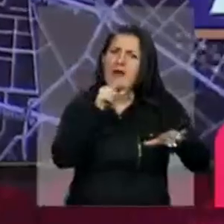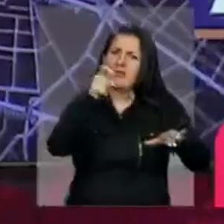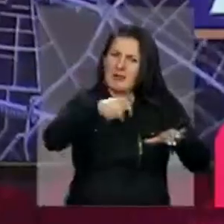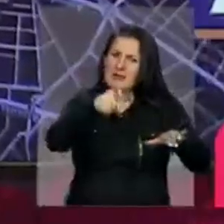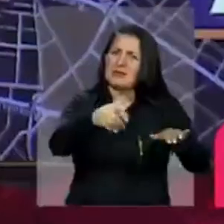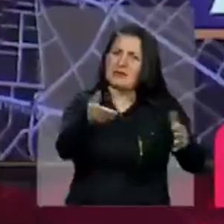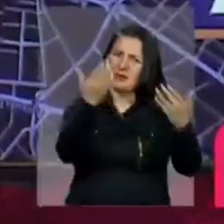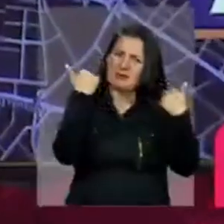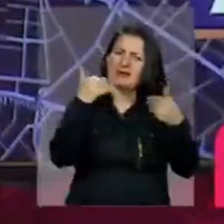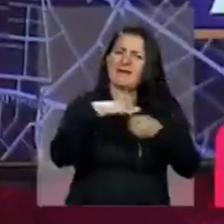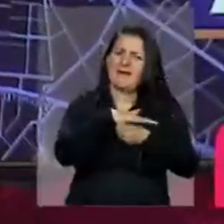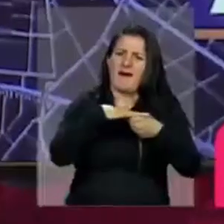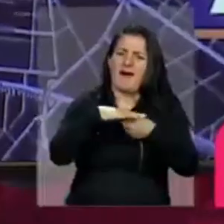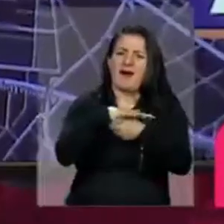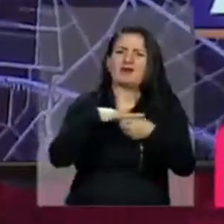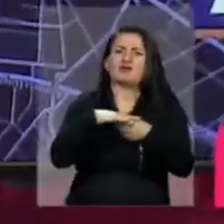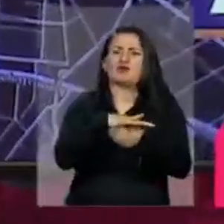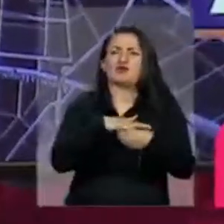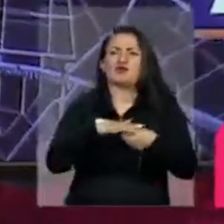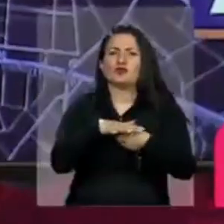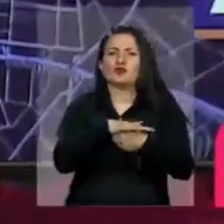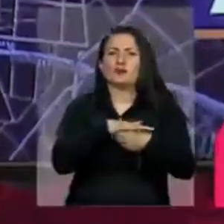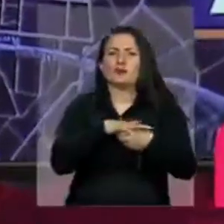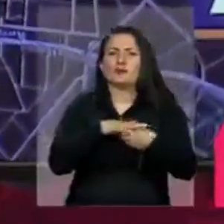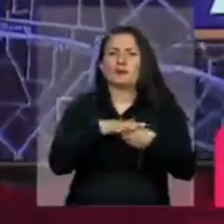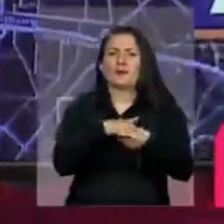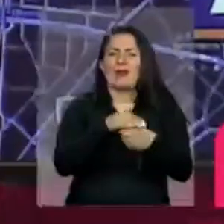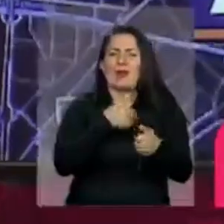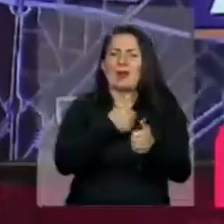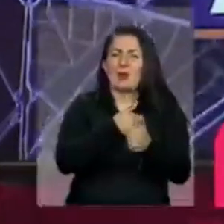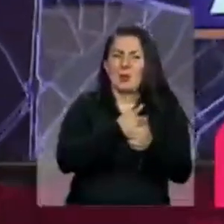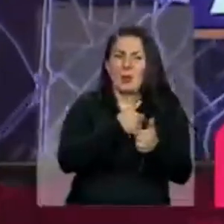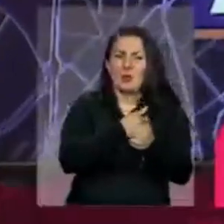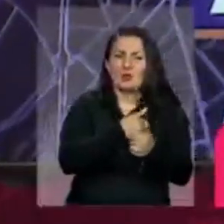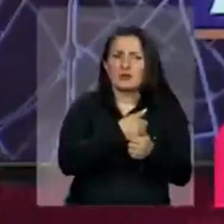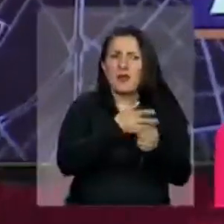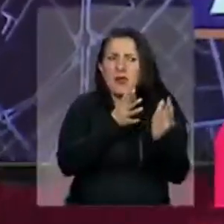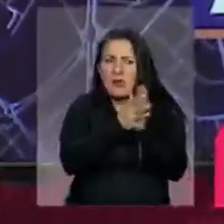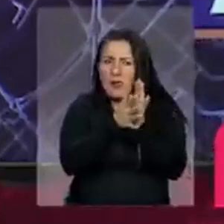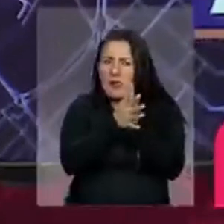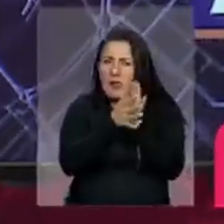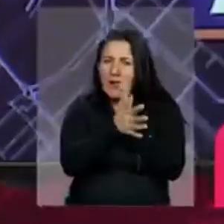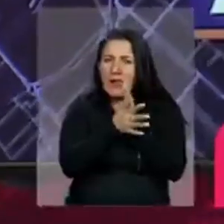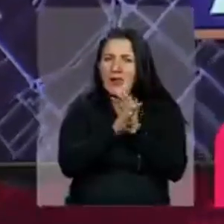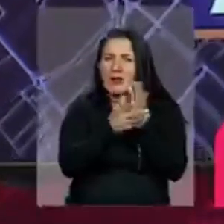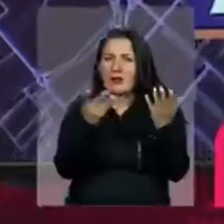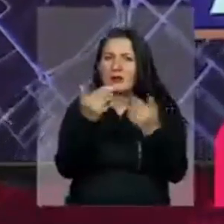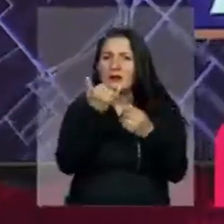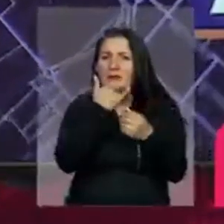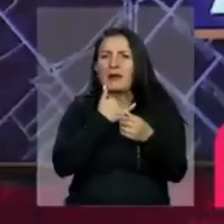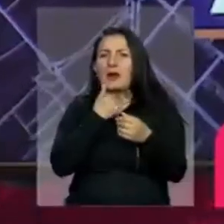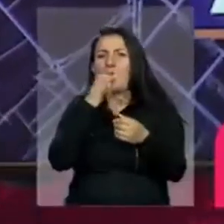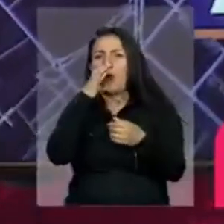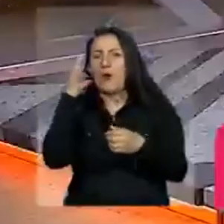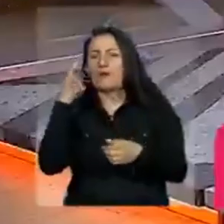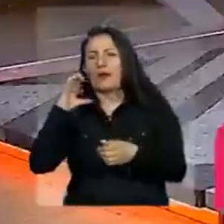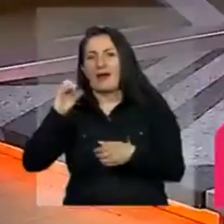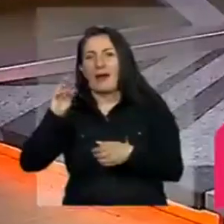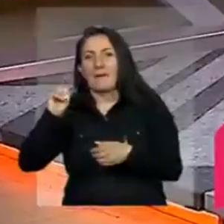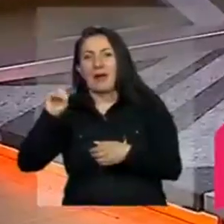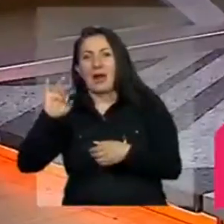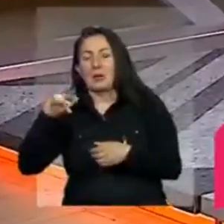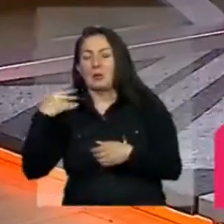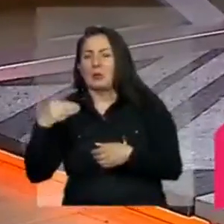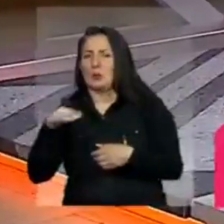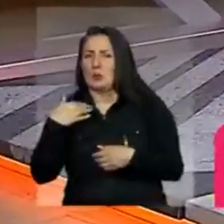de los casos como de estos acosos o de estos comentarios desafortunados que hacía el señor Camargo se debe también a